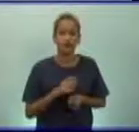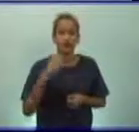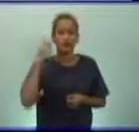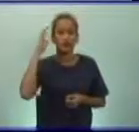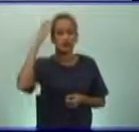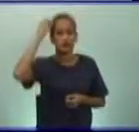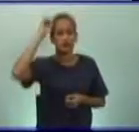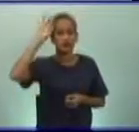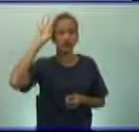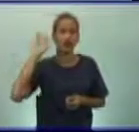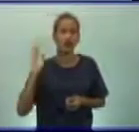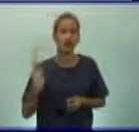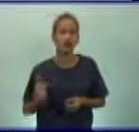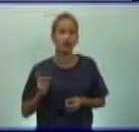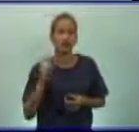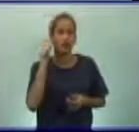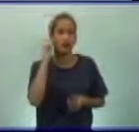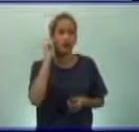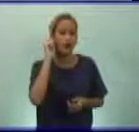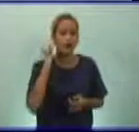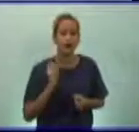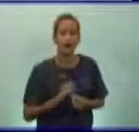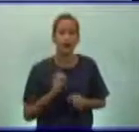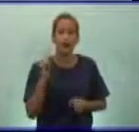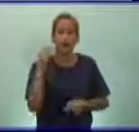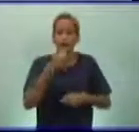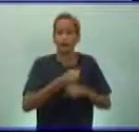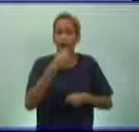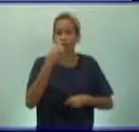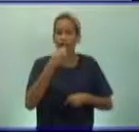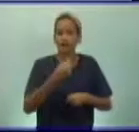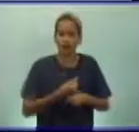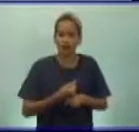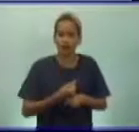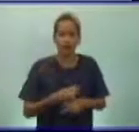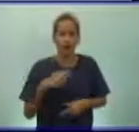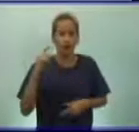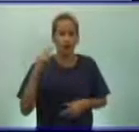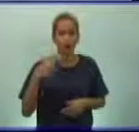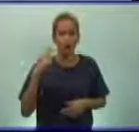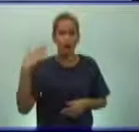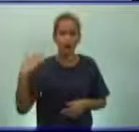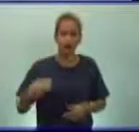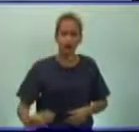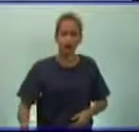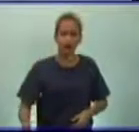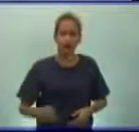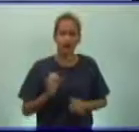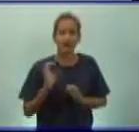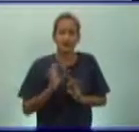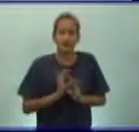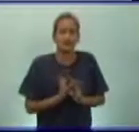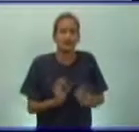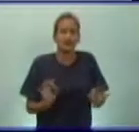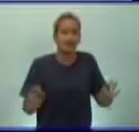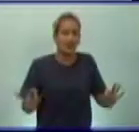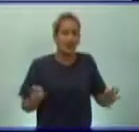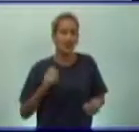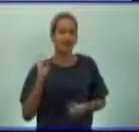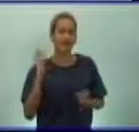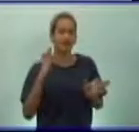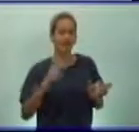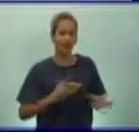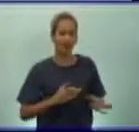Celia fue una mujer laboriosa, humana, sencilla y